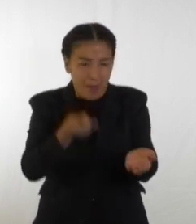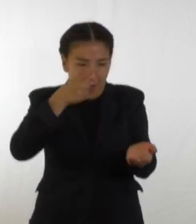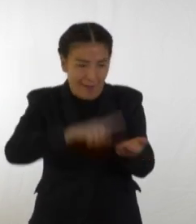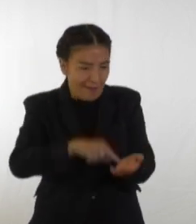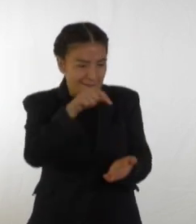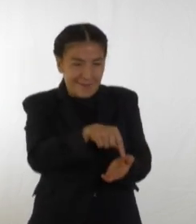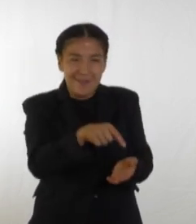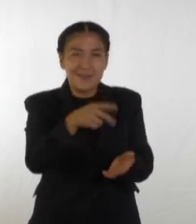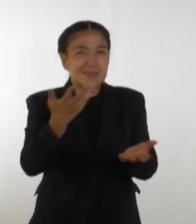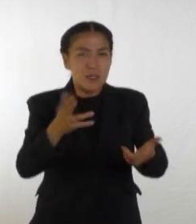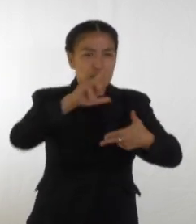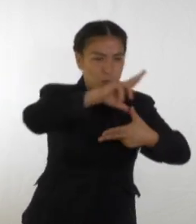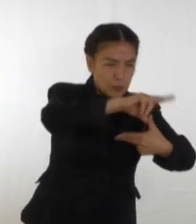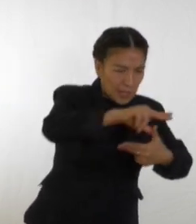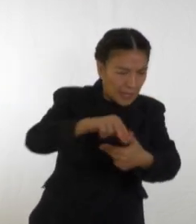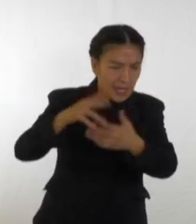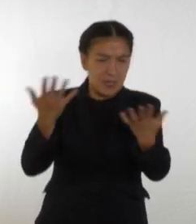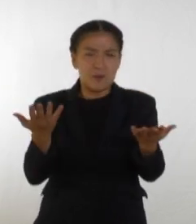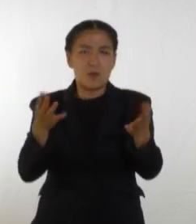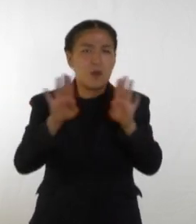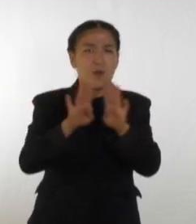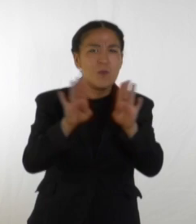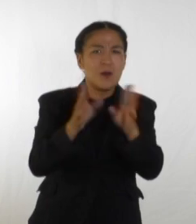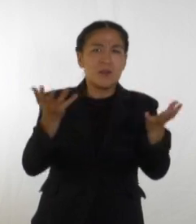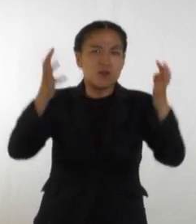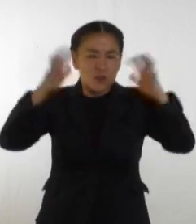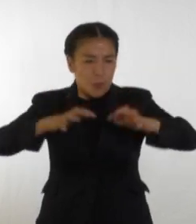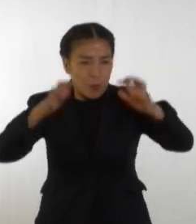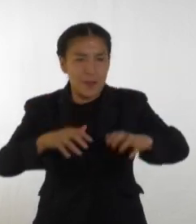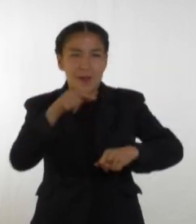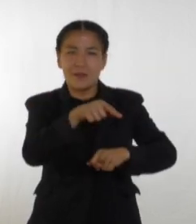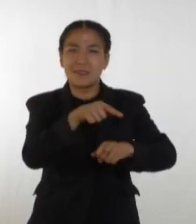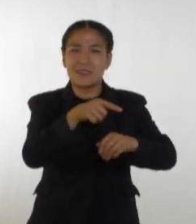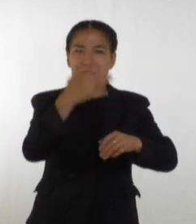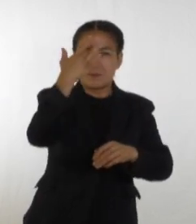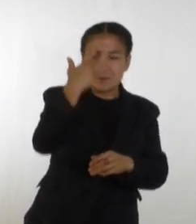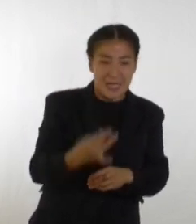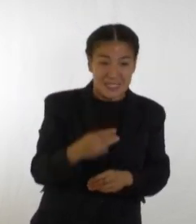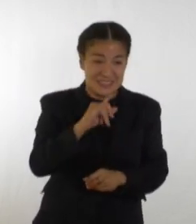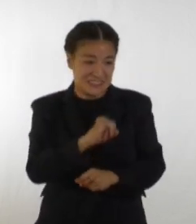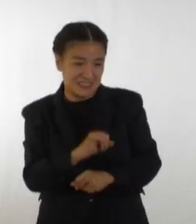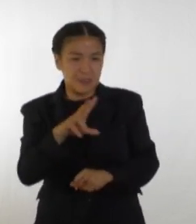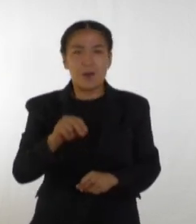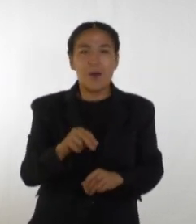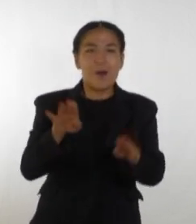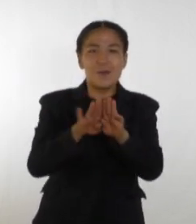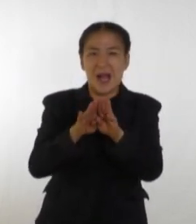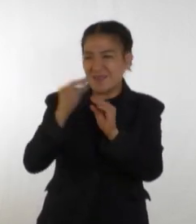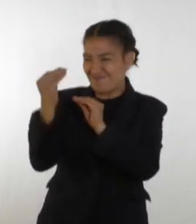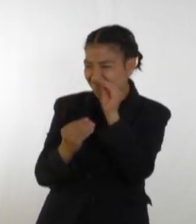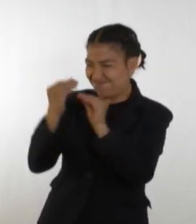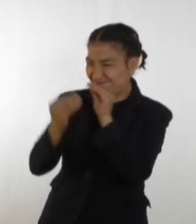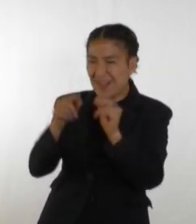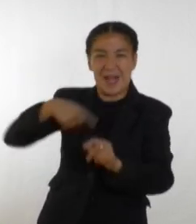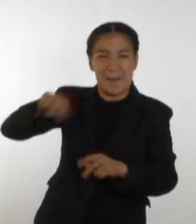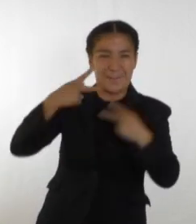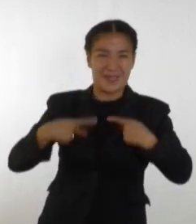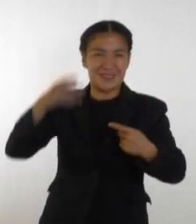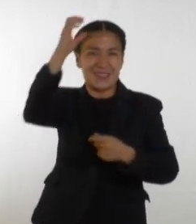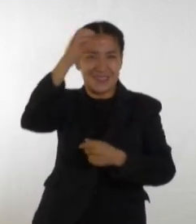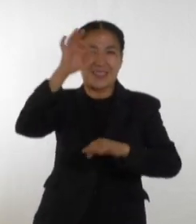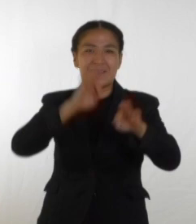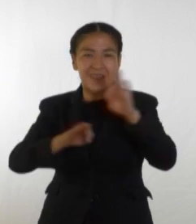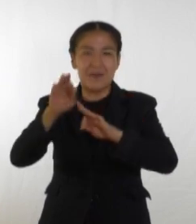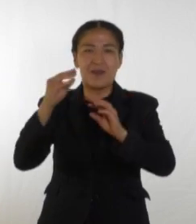dentro de la materia exactamente ocurre el azar o no. Pero se pelean entre ellos. A mí me gusta el modelo y el modelo